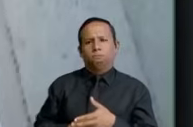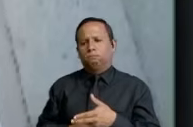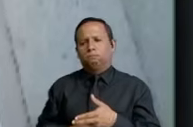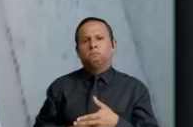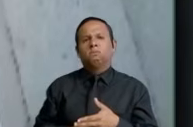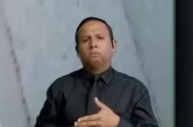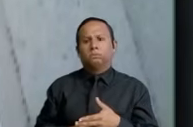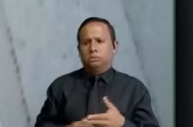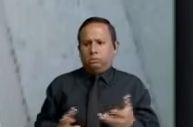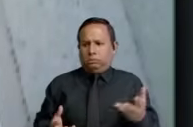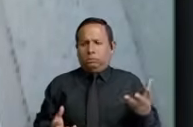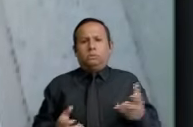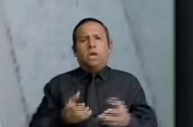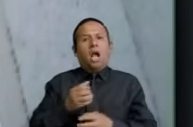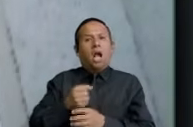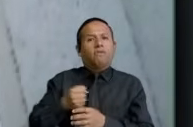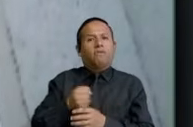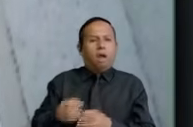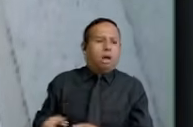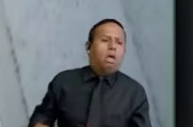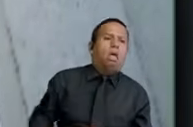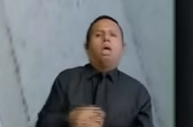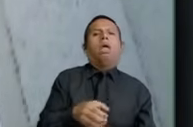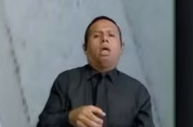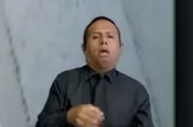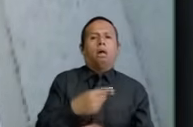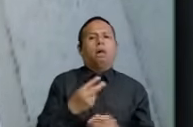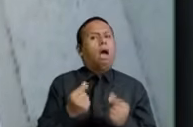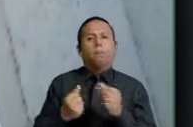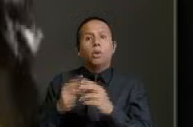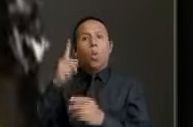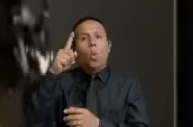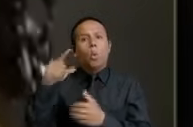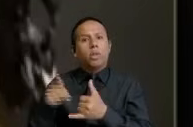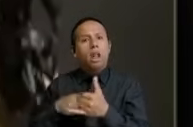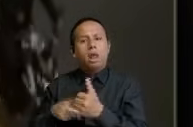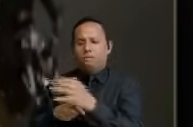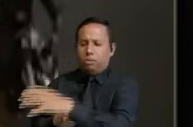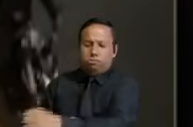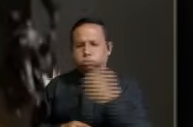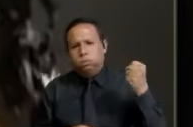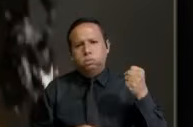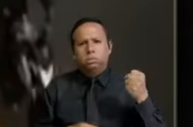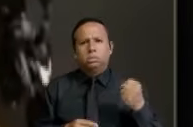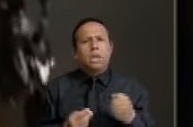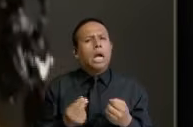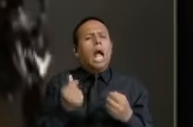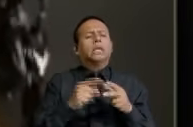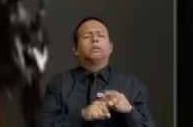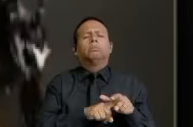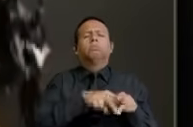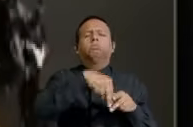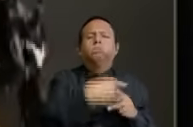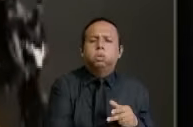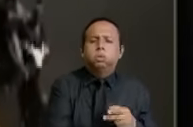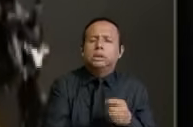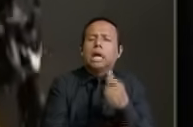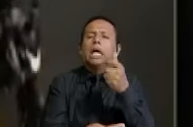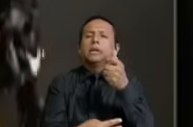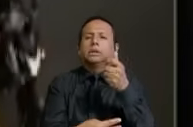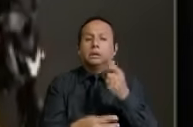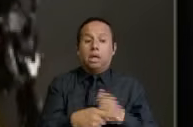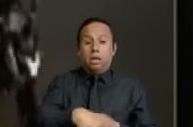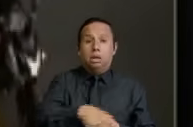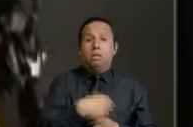lanzaron café y se llevó de inmediato un teléfono celular casi se cae durante la huida al parecer tenía un